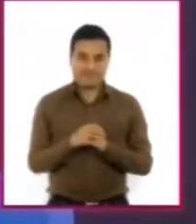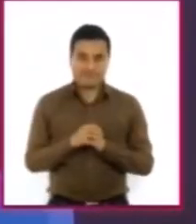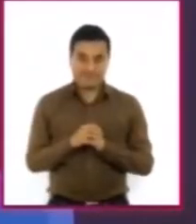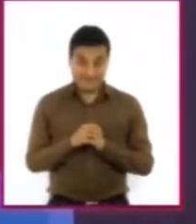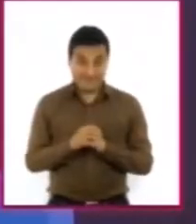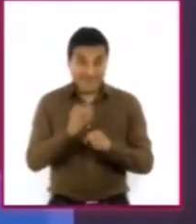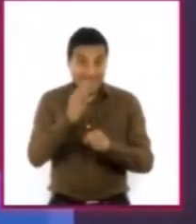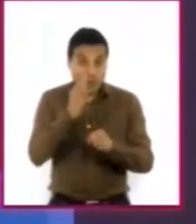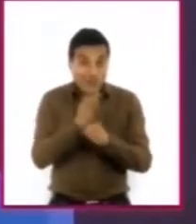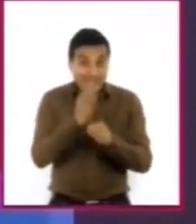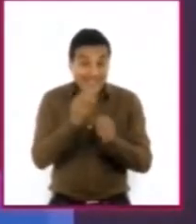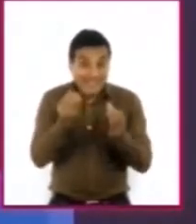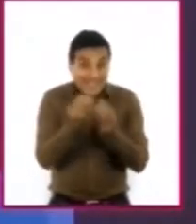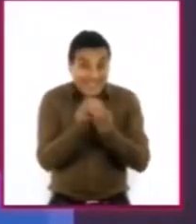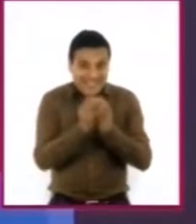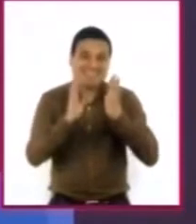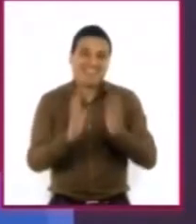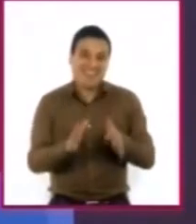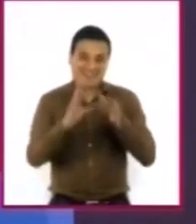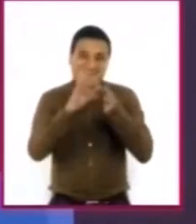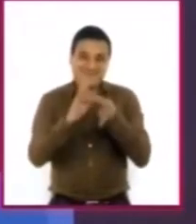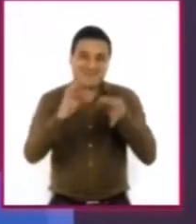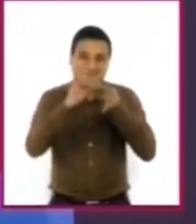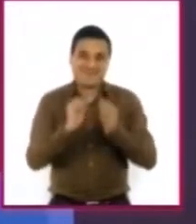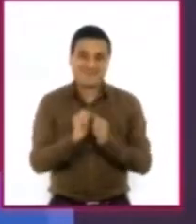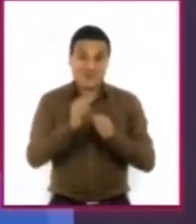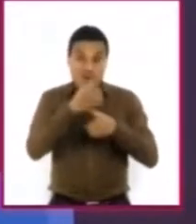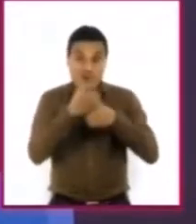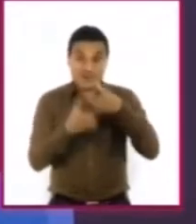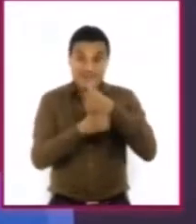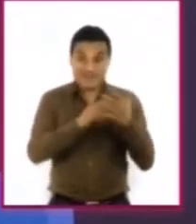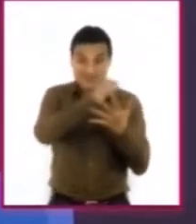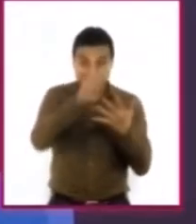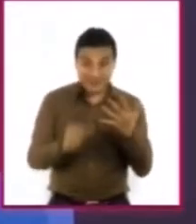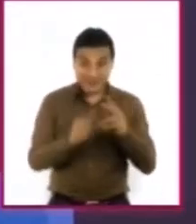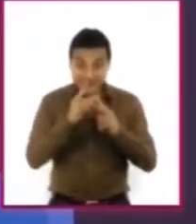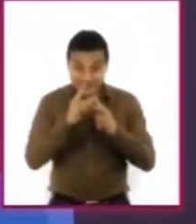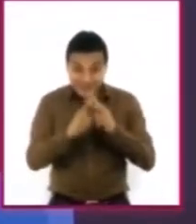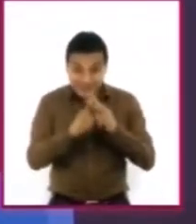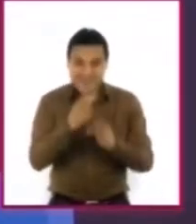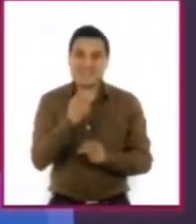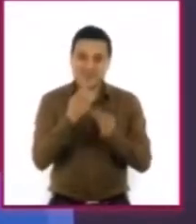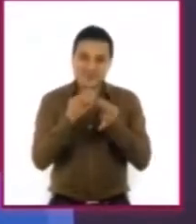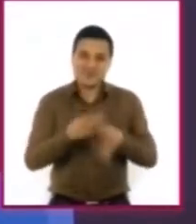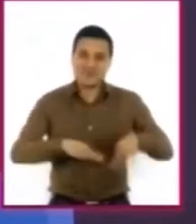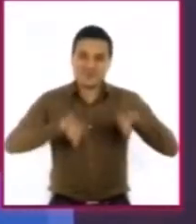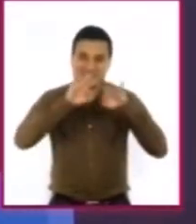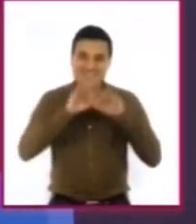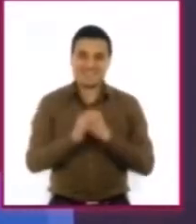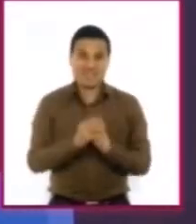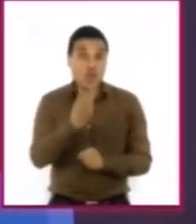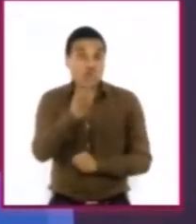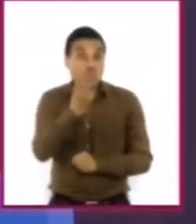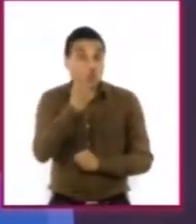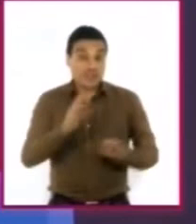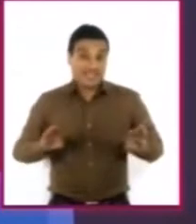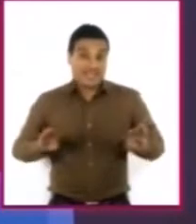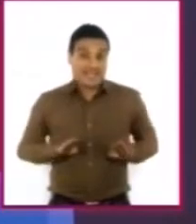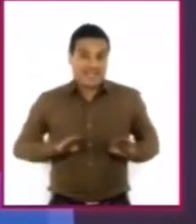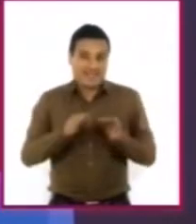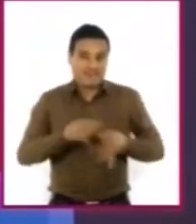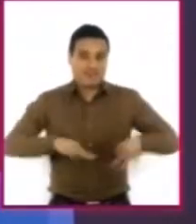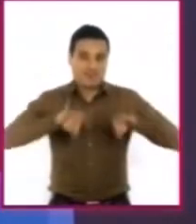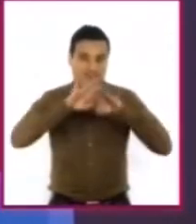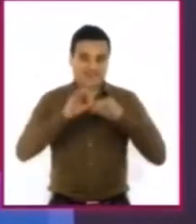programa hemos visto la importancia de los instrumentos de medición para caracterizar dos propiedades de la materia, la